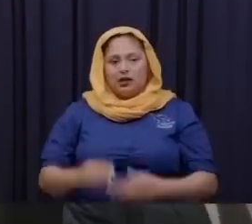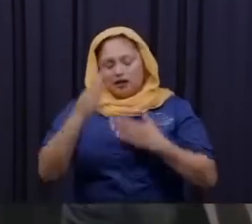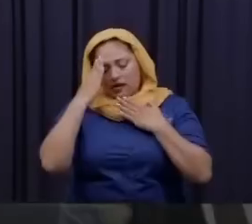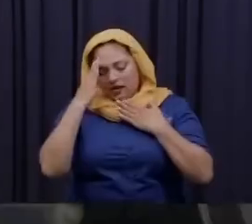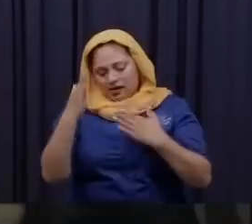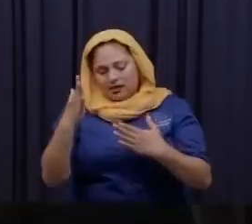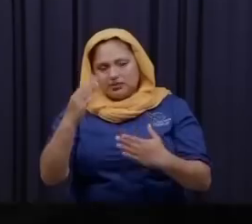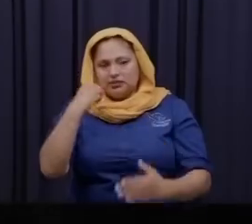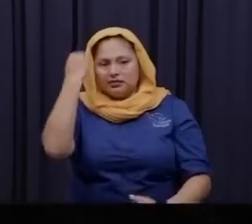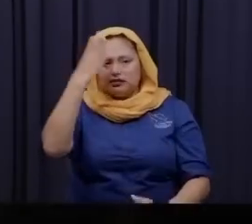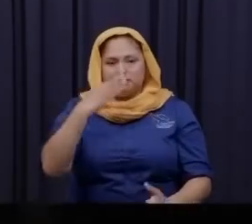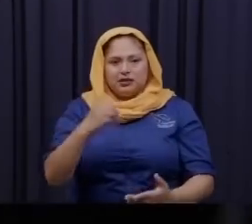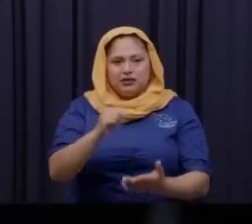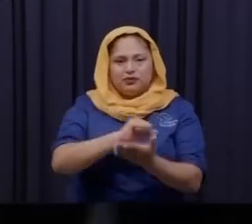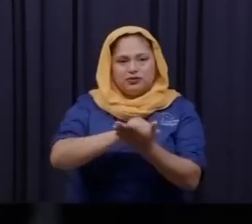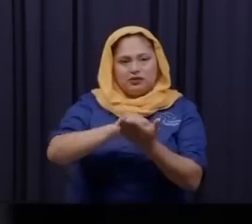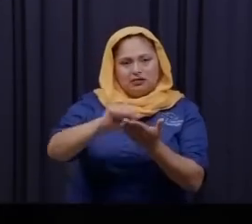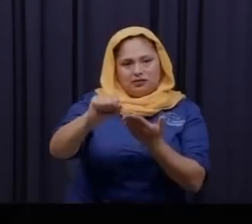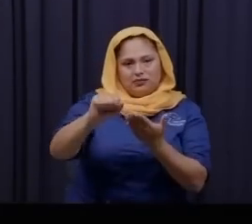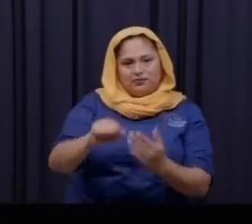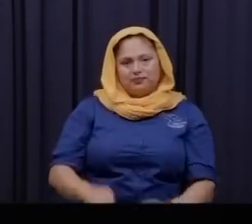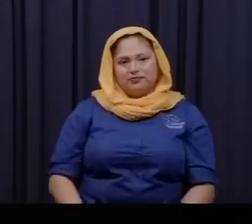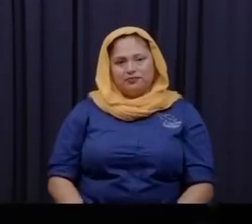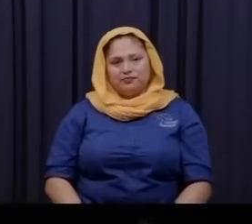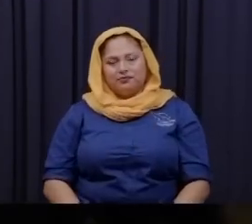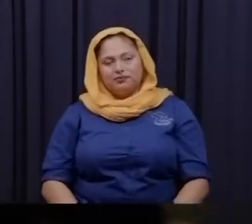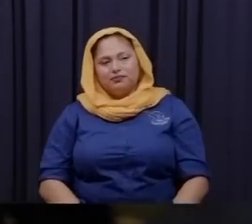Gracias, Espíritu Santo.